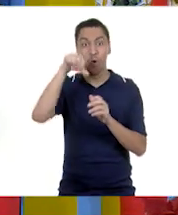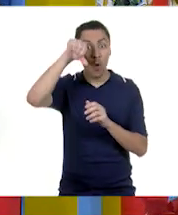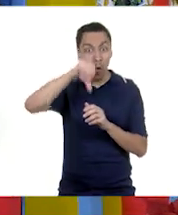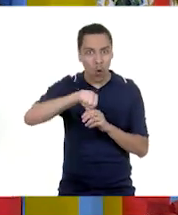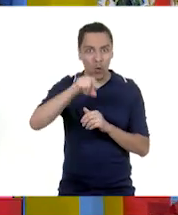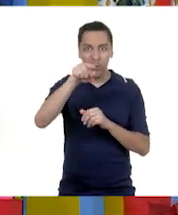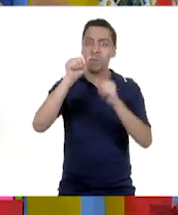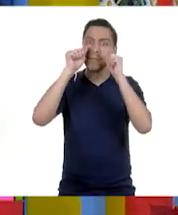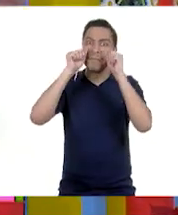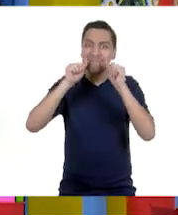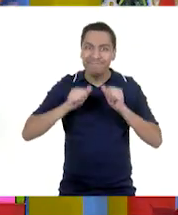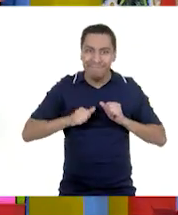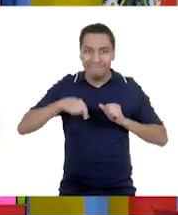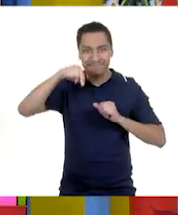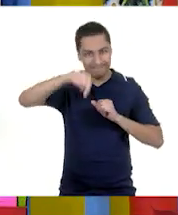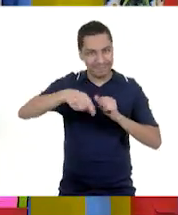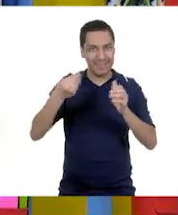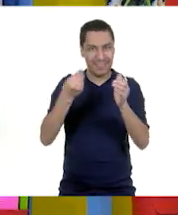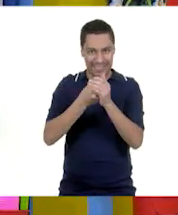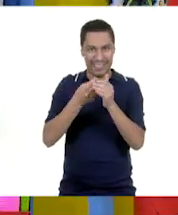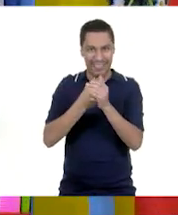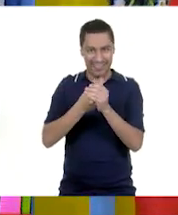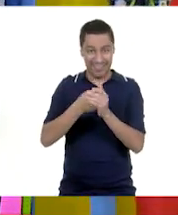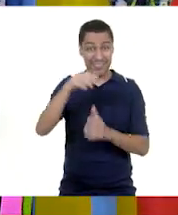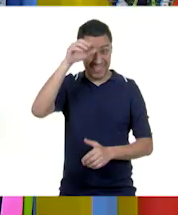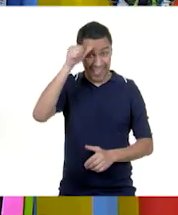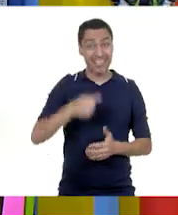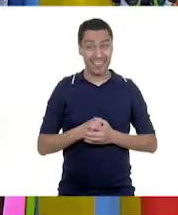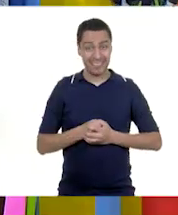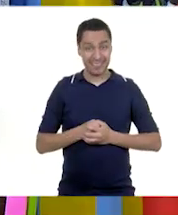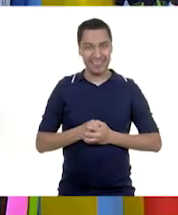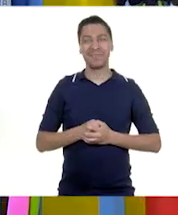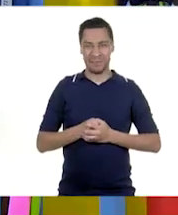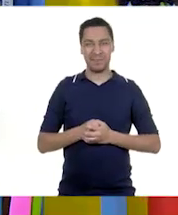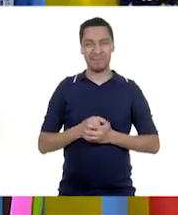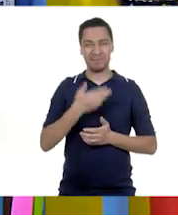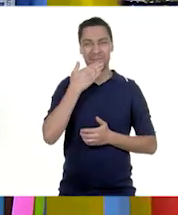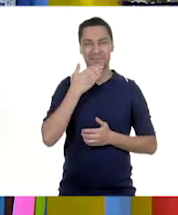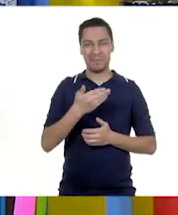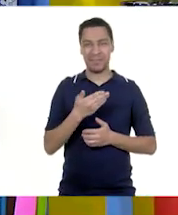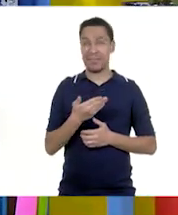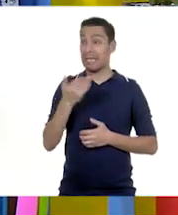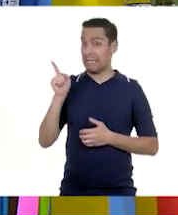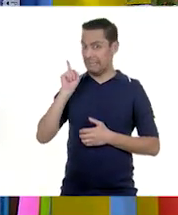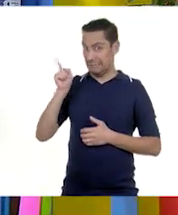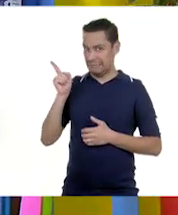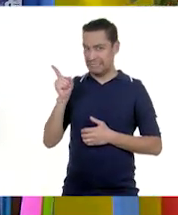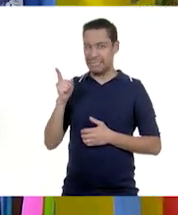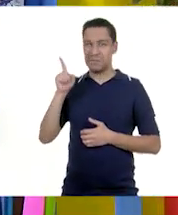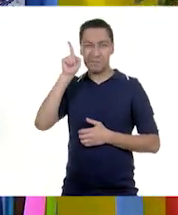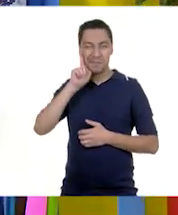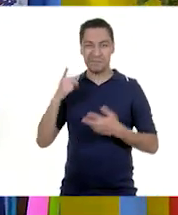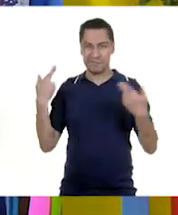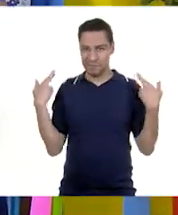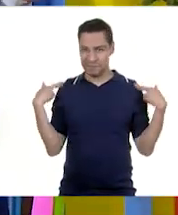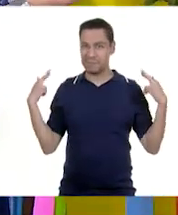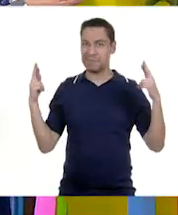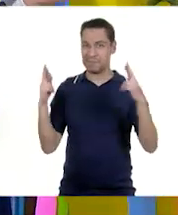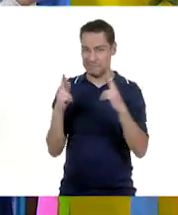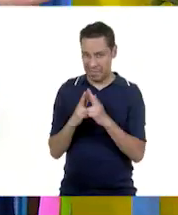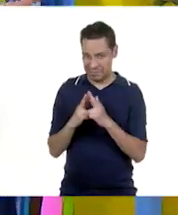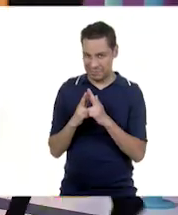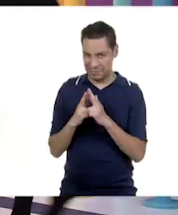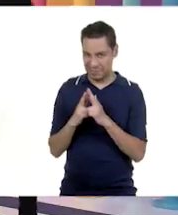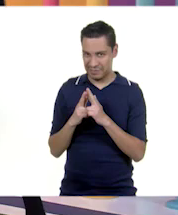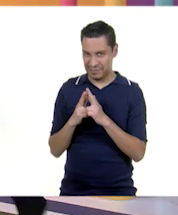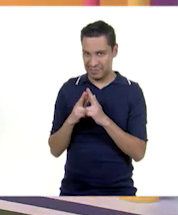mucha atención a todo lo que va a ocurrir el día de hoy. Y para eso vamos a darle entonces la bienvenida a la maestra Abril.